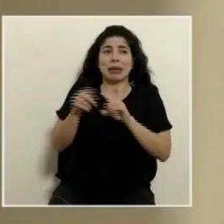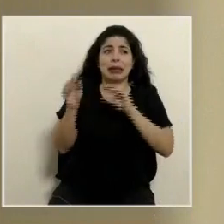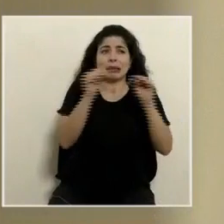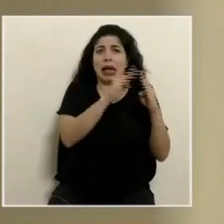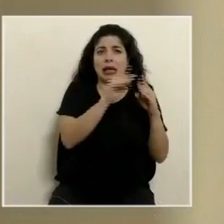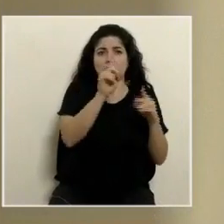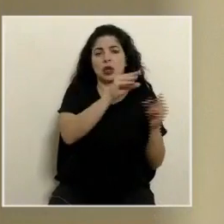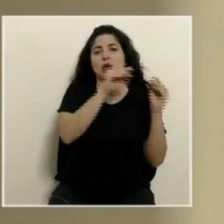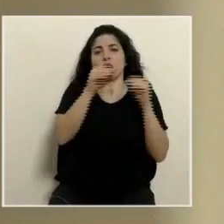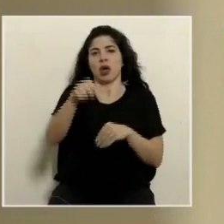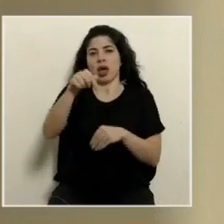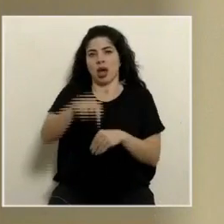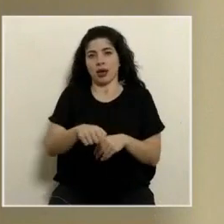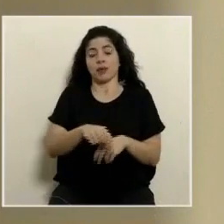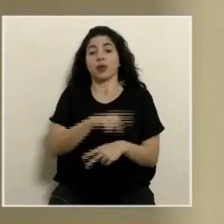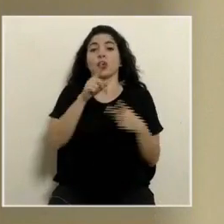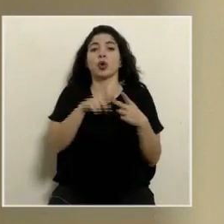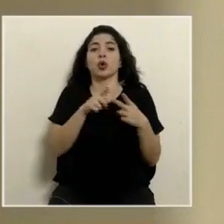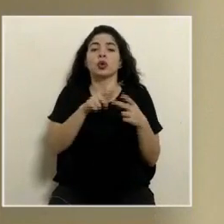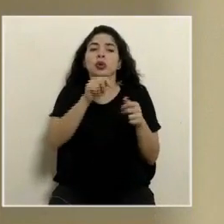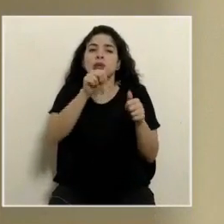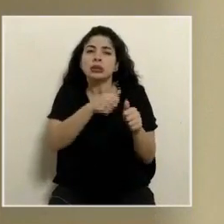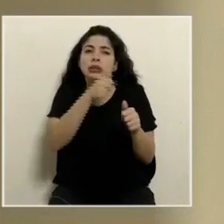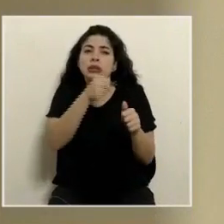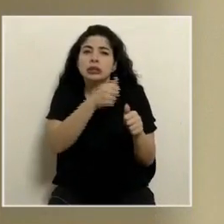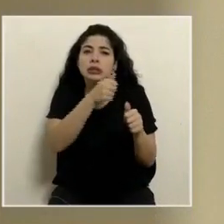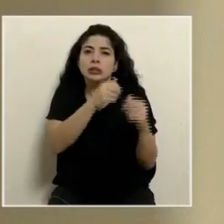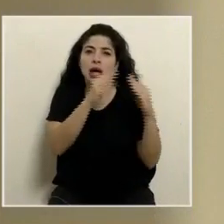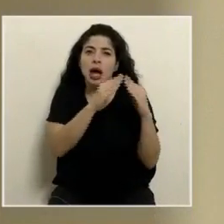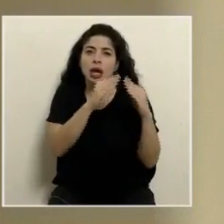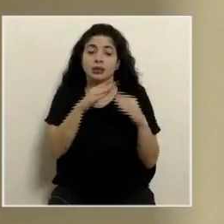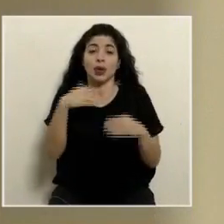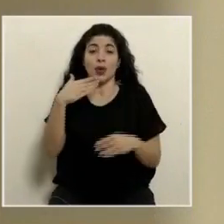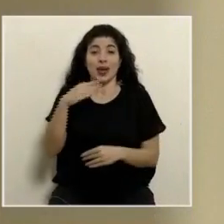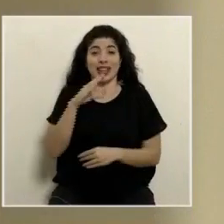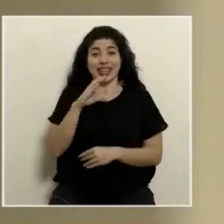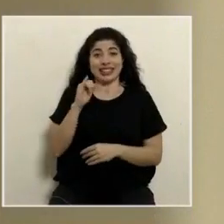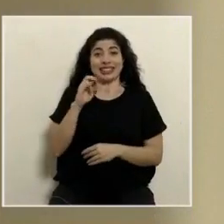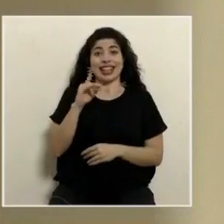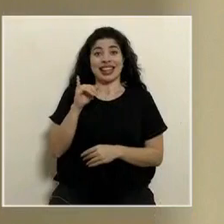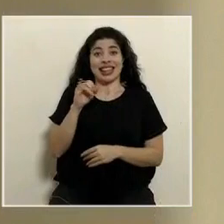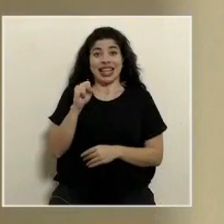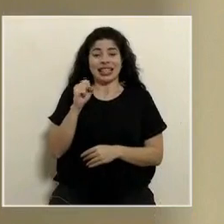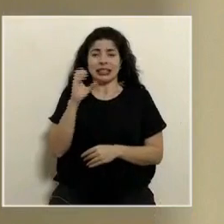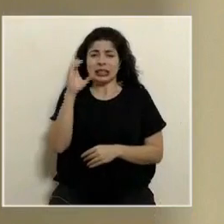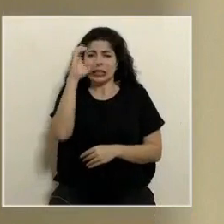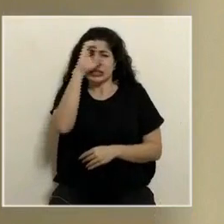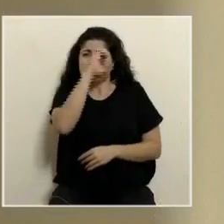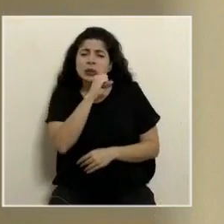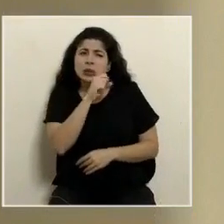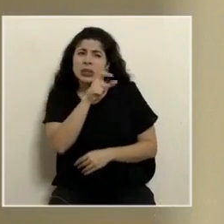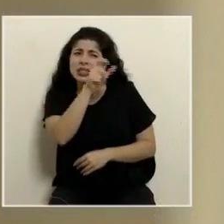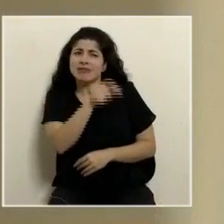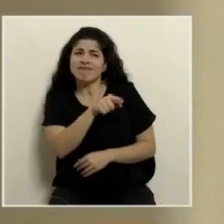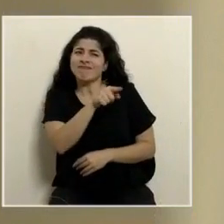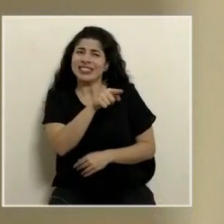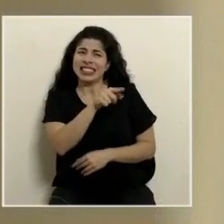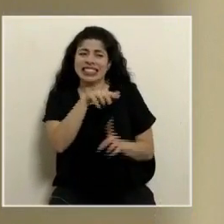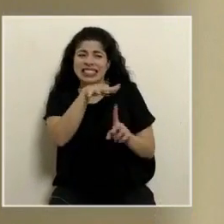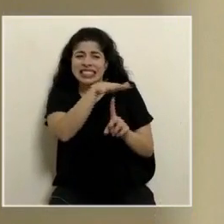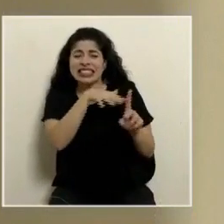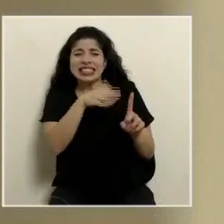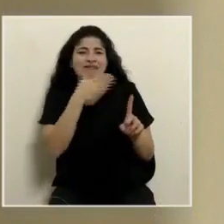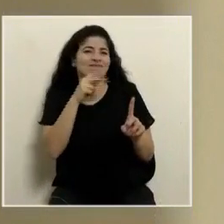el seguimiento domiciliar por parte del CENDEIS, una vez que se vea un caso que no debería de quedarse en su